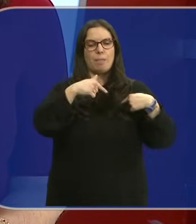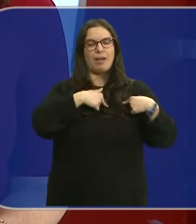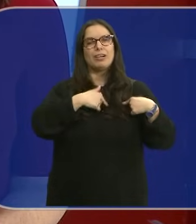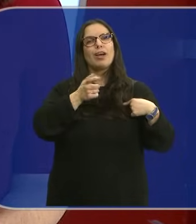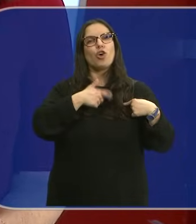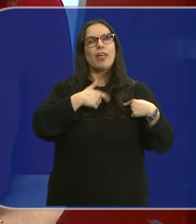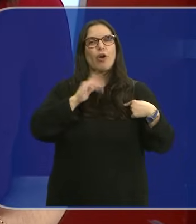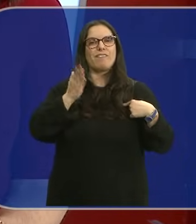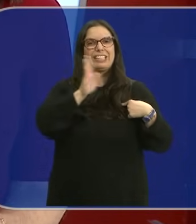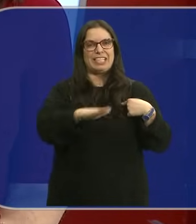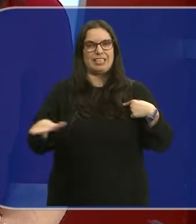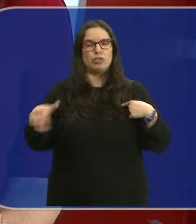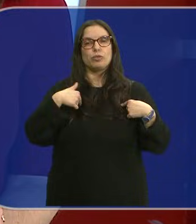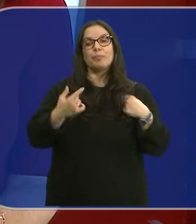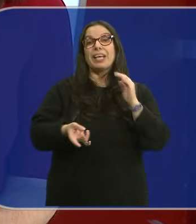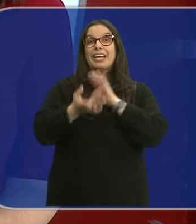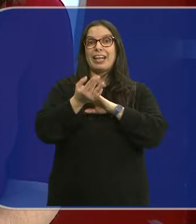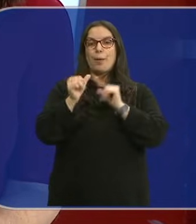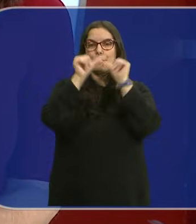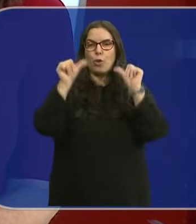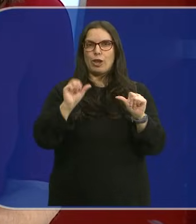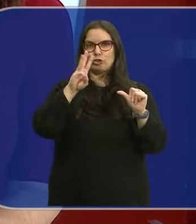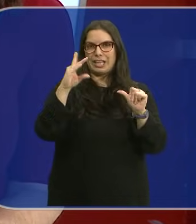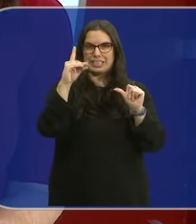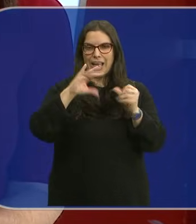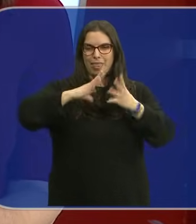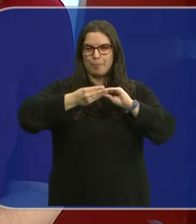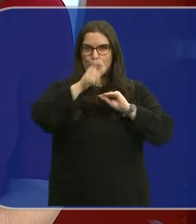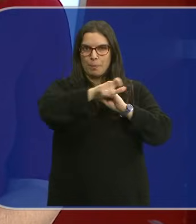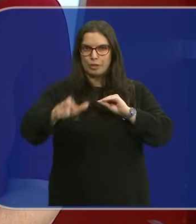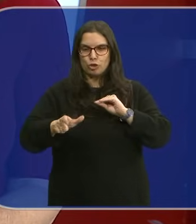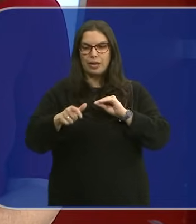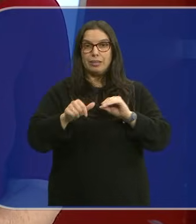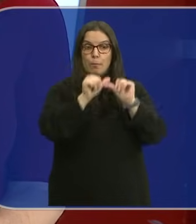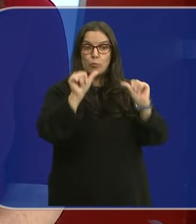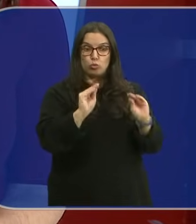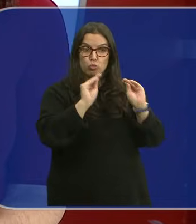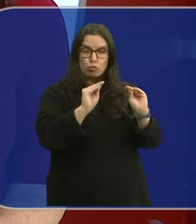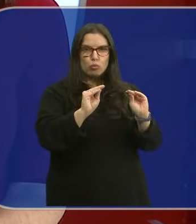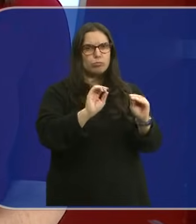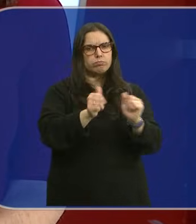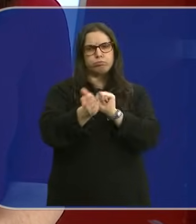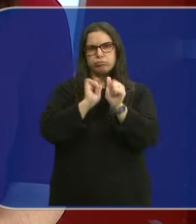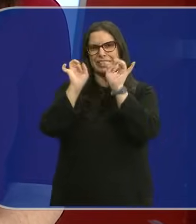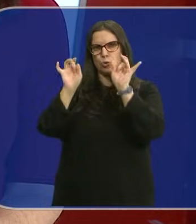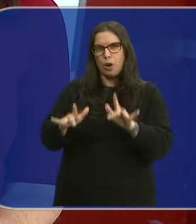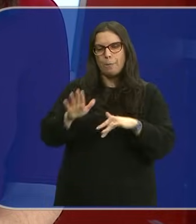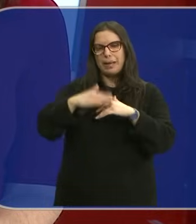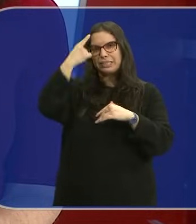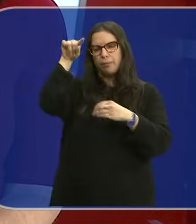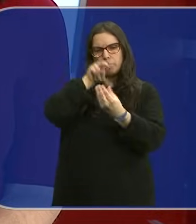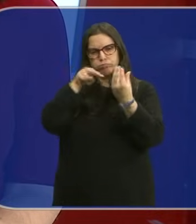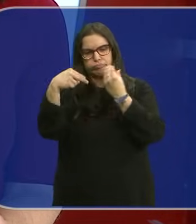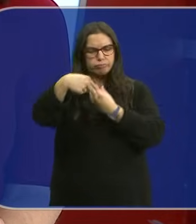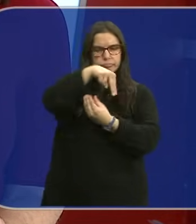a niños. Se desarrollan modelos tridimensionales personalizados del corazón de los pacientes pediátricos y así se conoce si